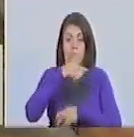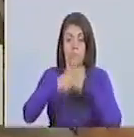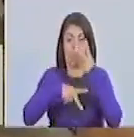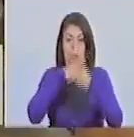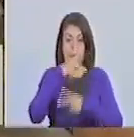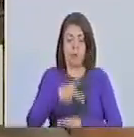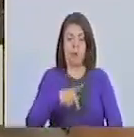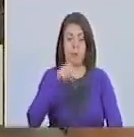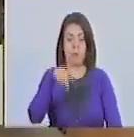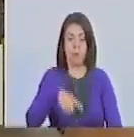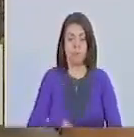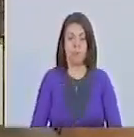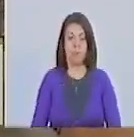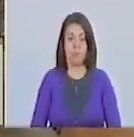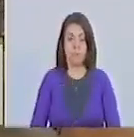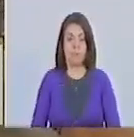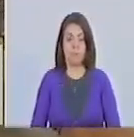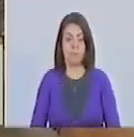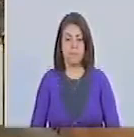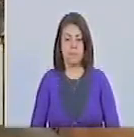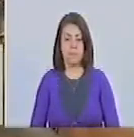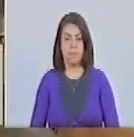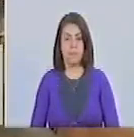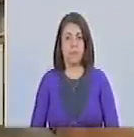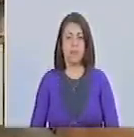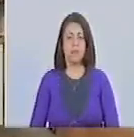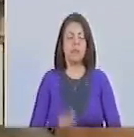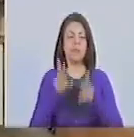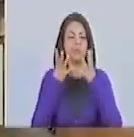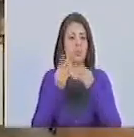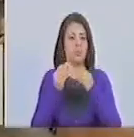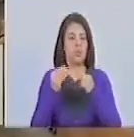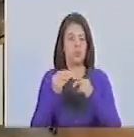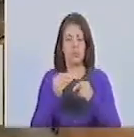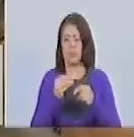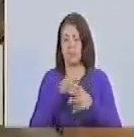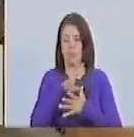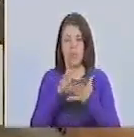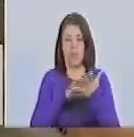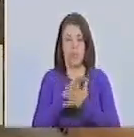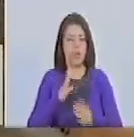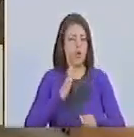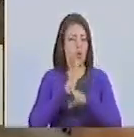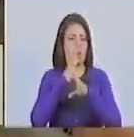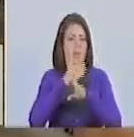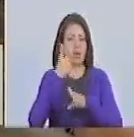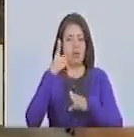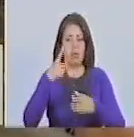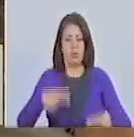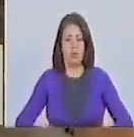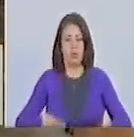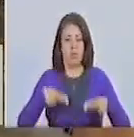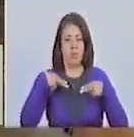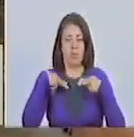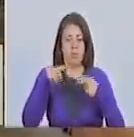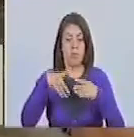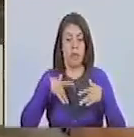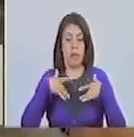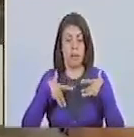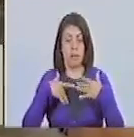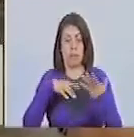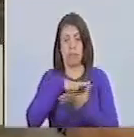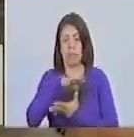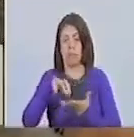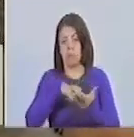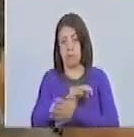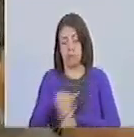política, sino también los miles de violaciones de derechos humanos en esos eventos. Ahí